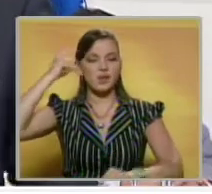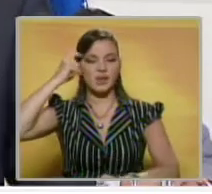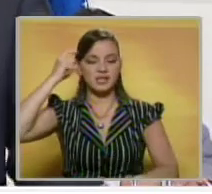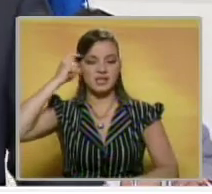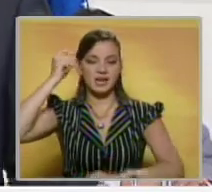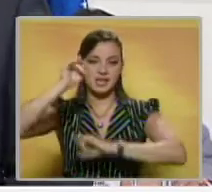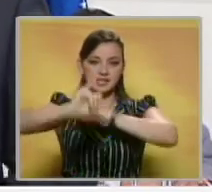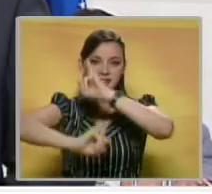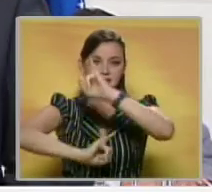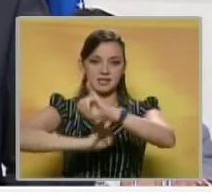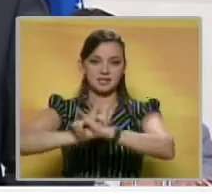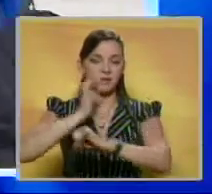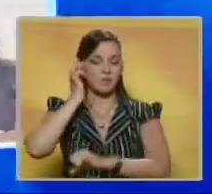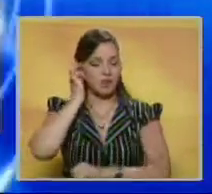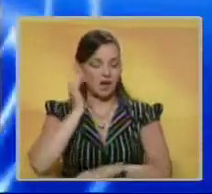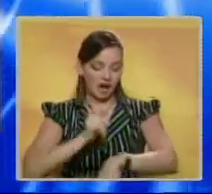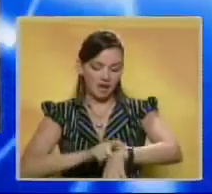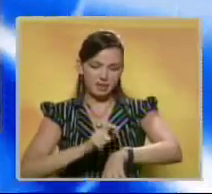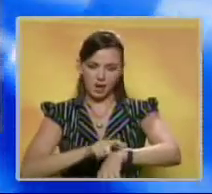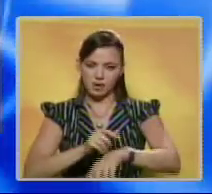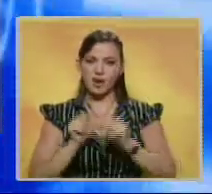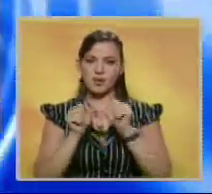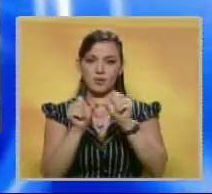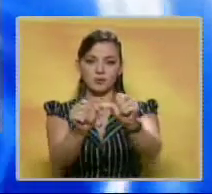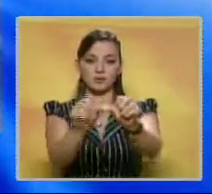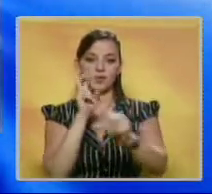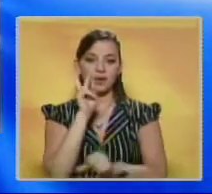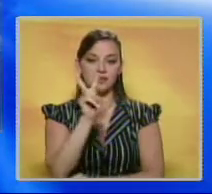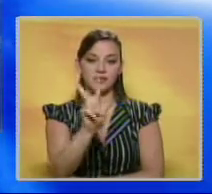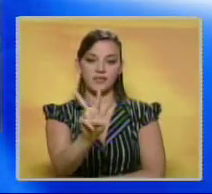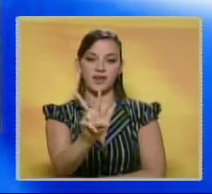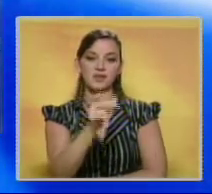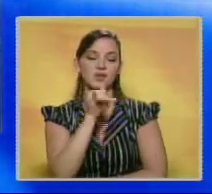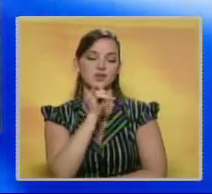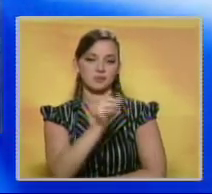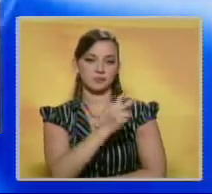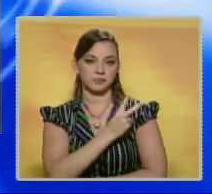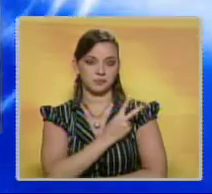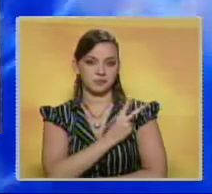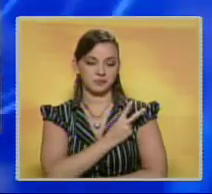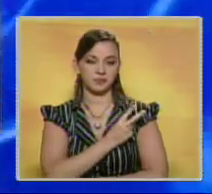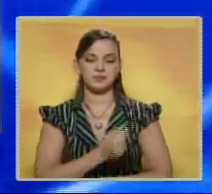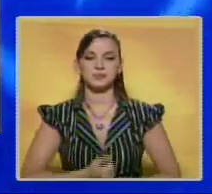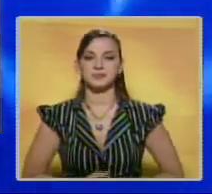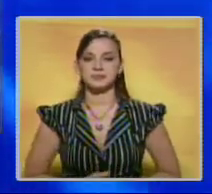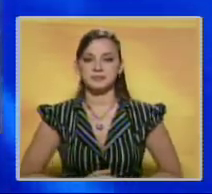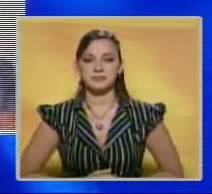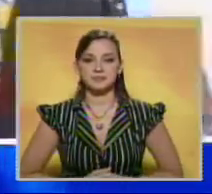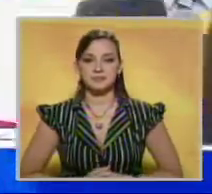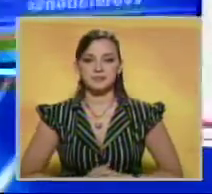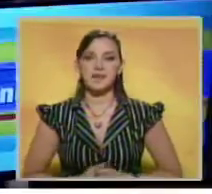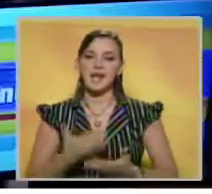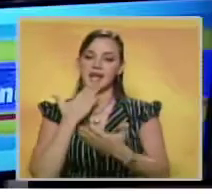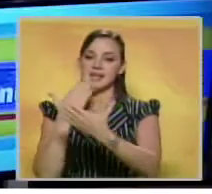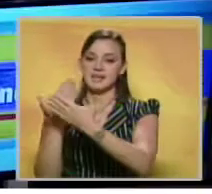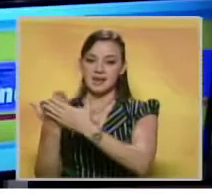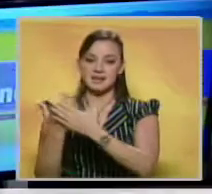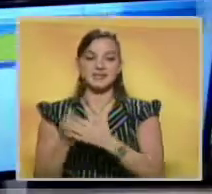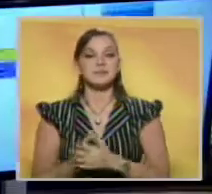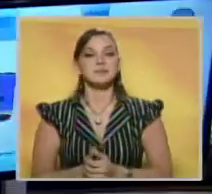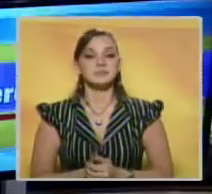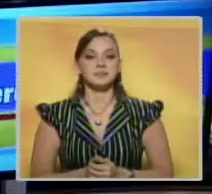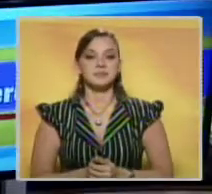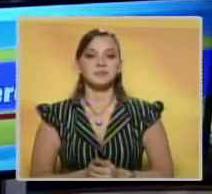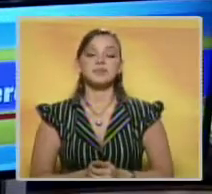de la Mujer. Es la información que manejamos hasta el momento. Sigan con más de la emisión meridiana de Noticiero Venevisión. Muchísimas gracias,